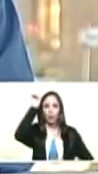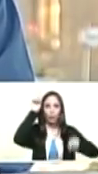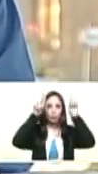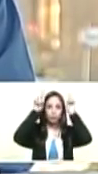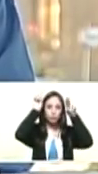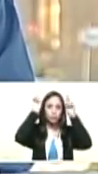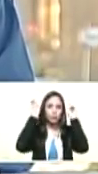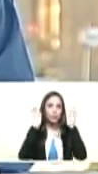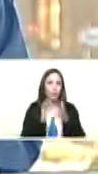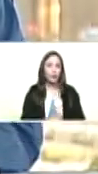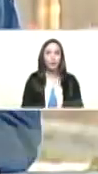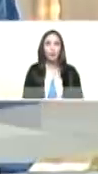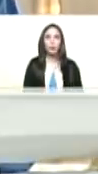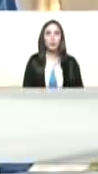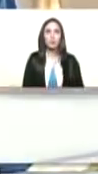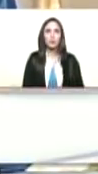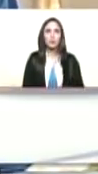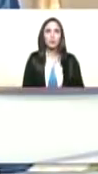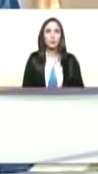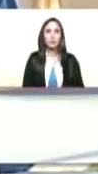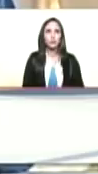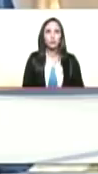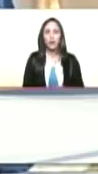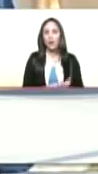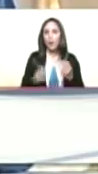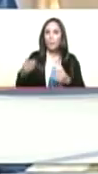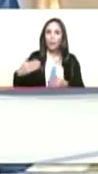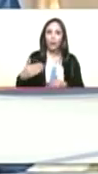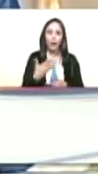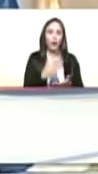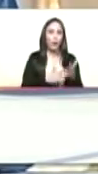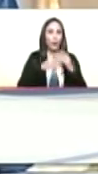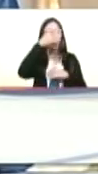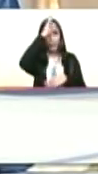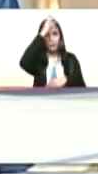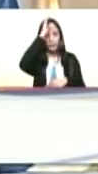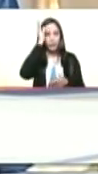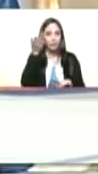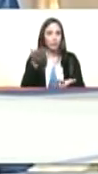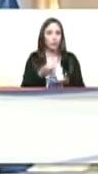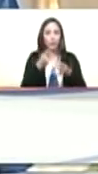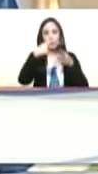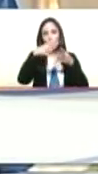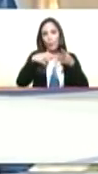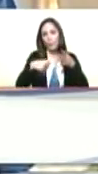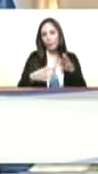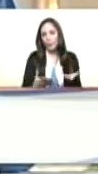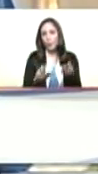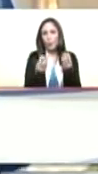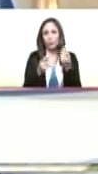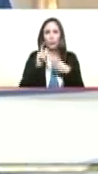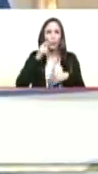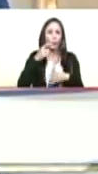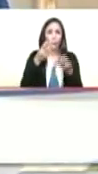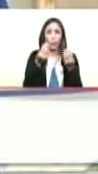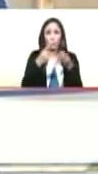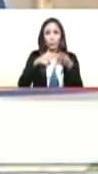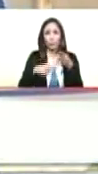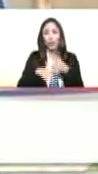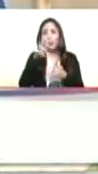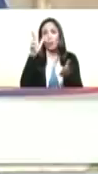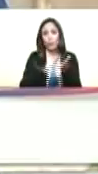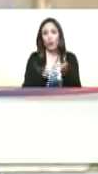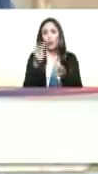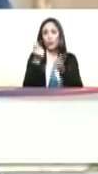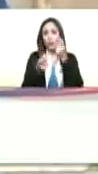chigüire, las aves, la gallina, etcétera, etcétera, etcétera. Ha aprobado